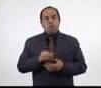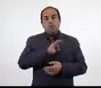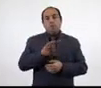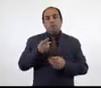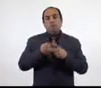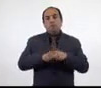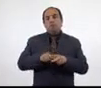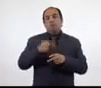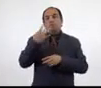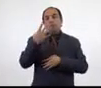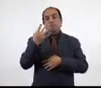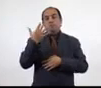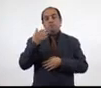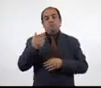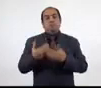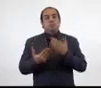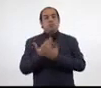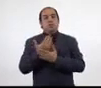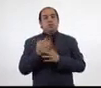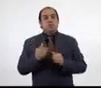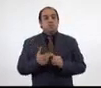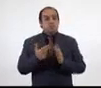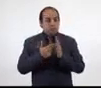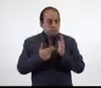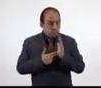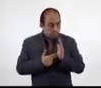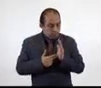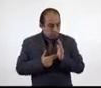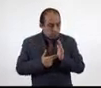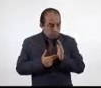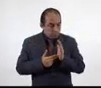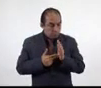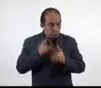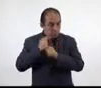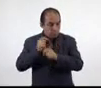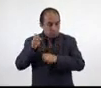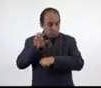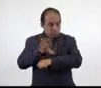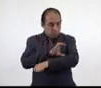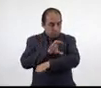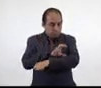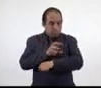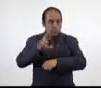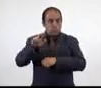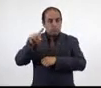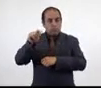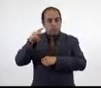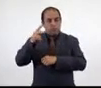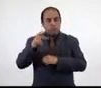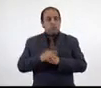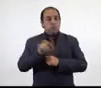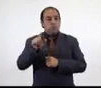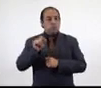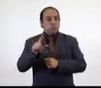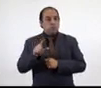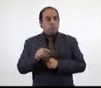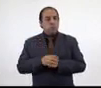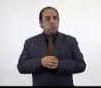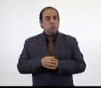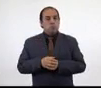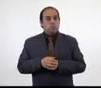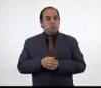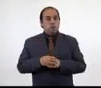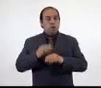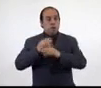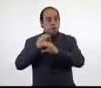de la mañana, con unidades del ORT, del Servicio de Transportes Eléctricos y de RTP. También unidades de la Secretaría de